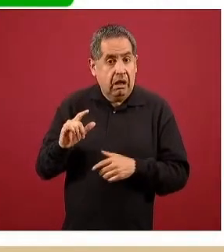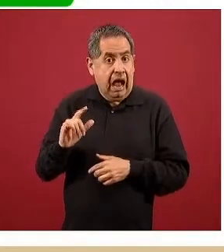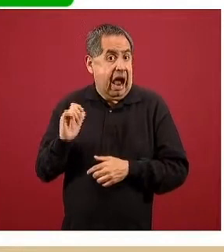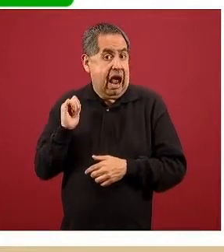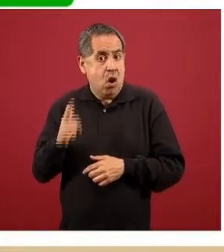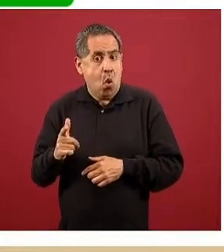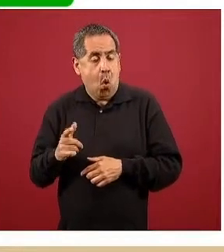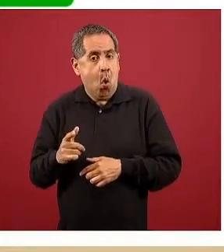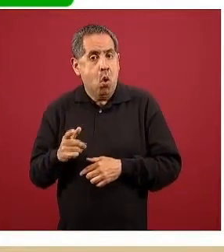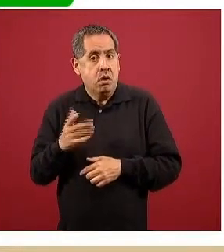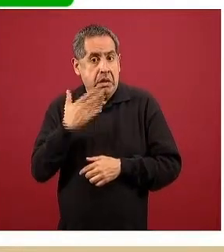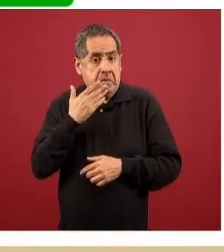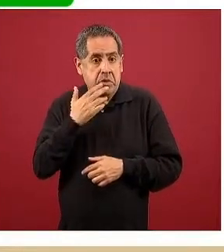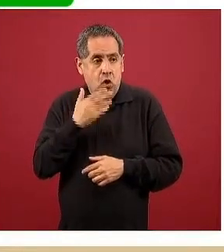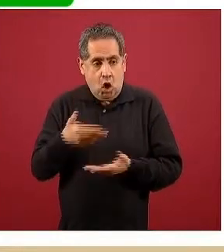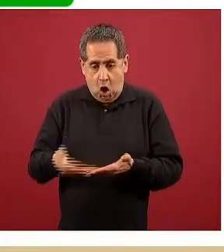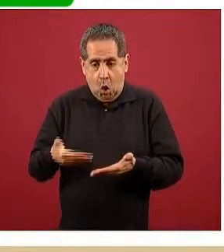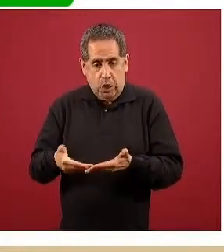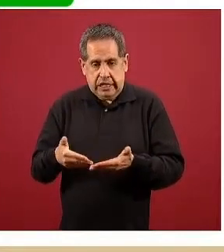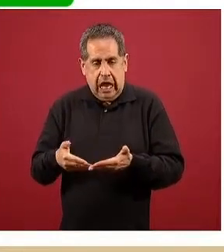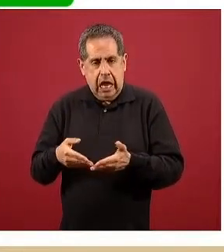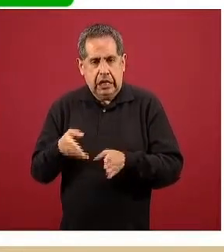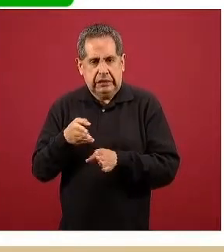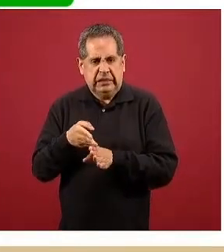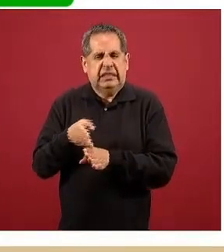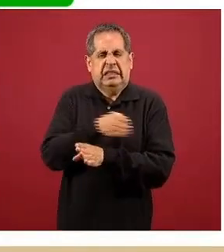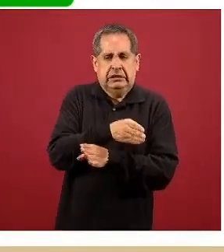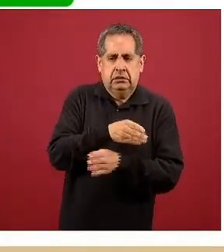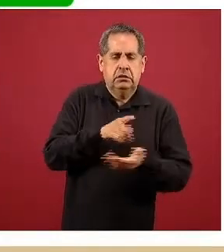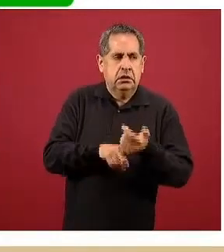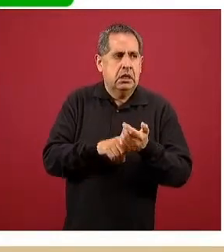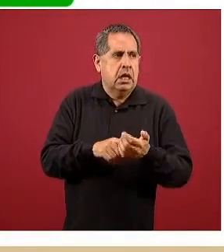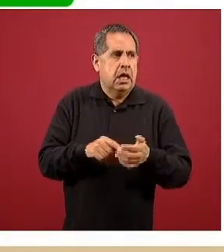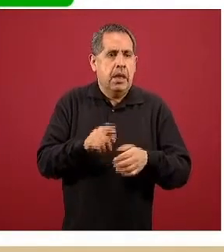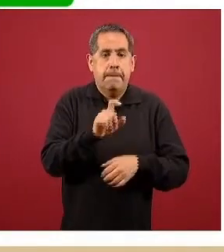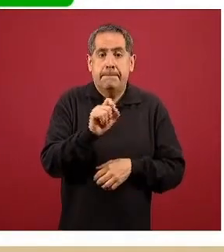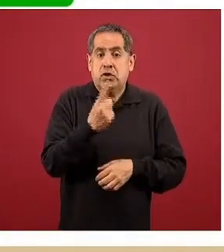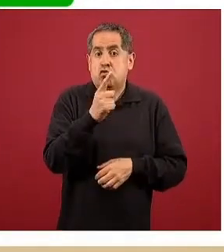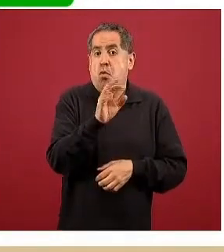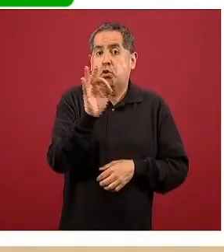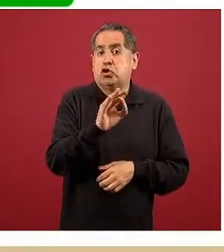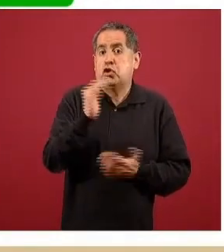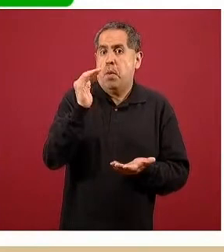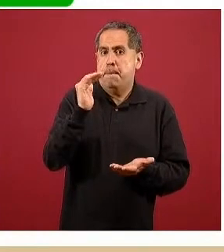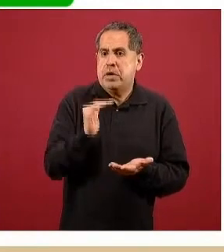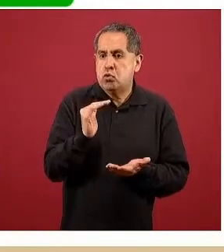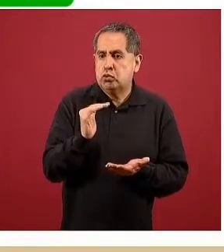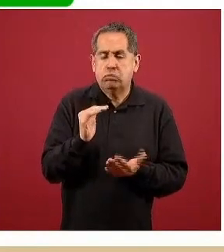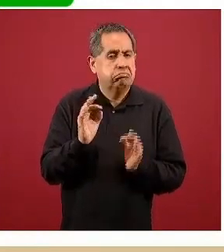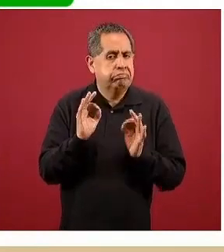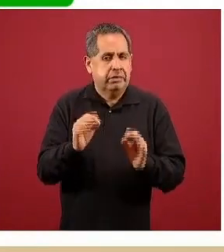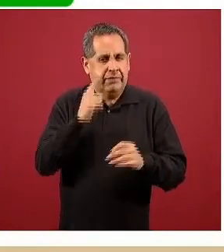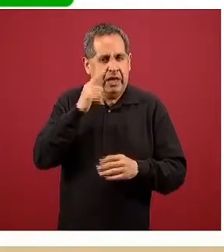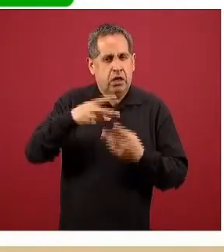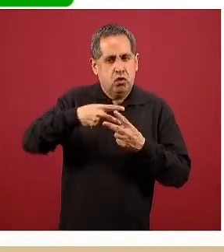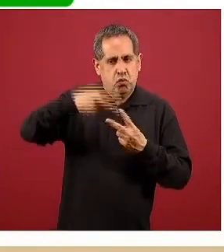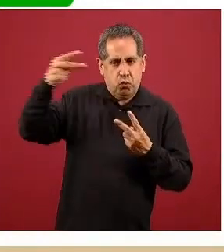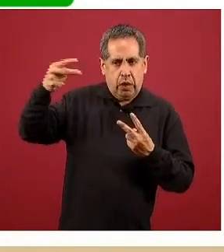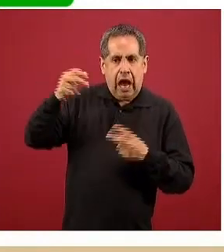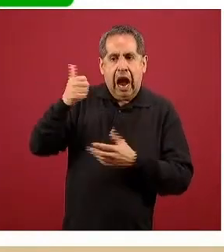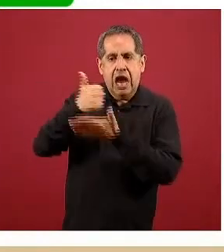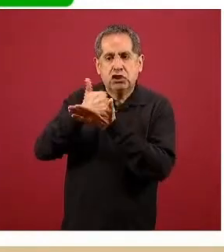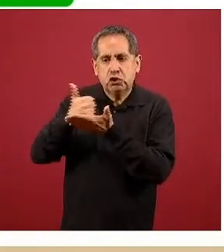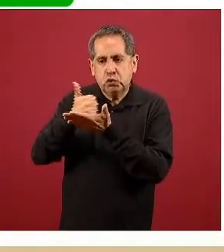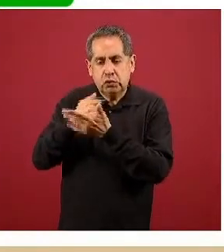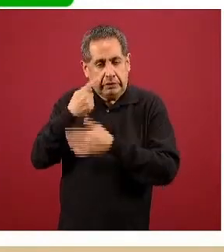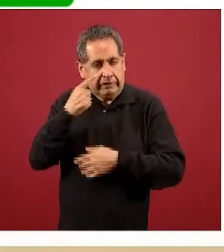semana previa a la actualmente más disponible del 21%. Se puede observar en la línea azul